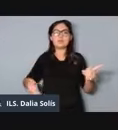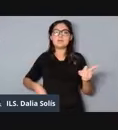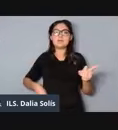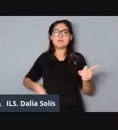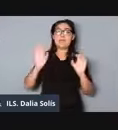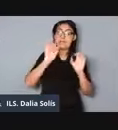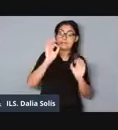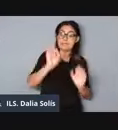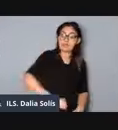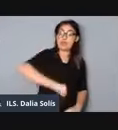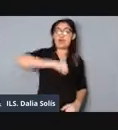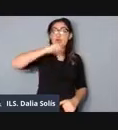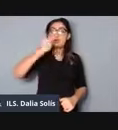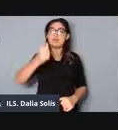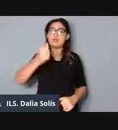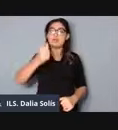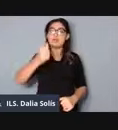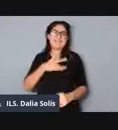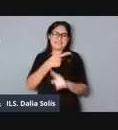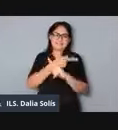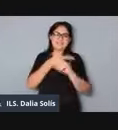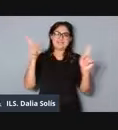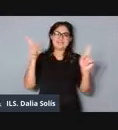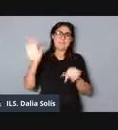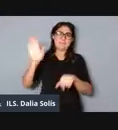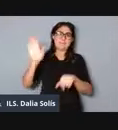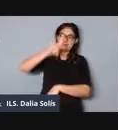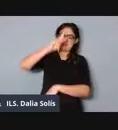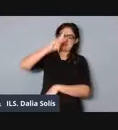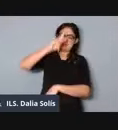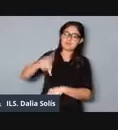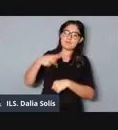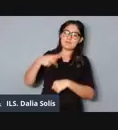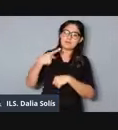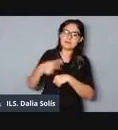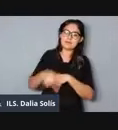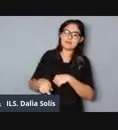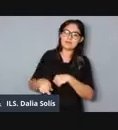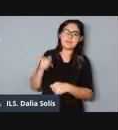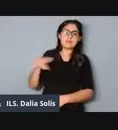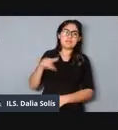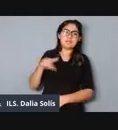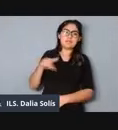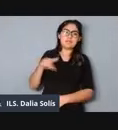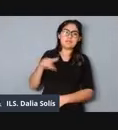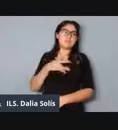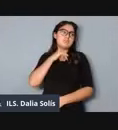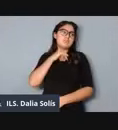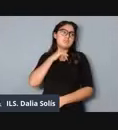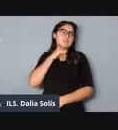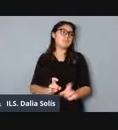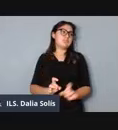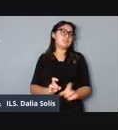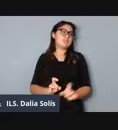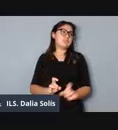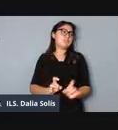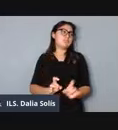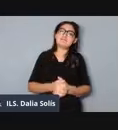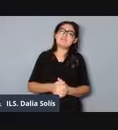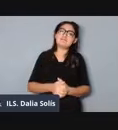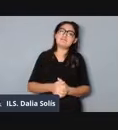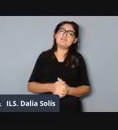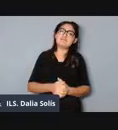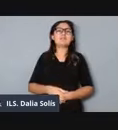ojo, y esta es mucho más peligrosa, el que no sienta nada. el que no sienta nada. Ningún ápice de